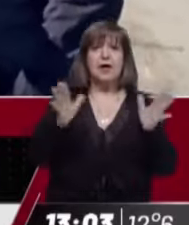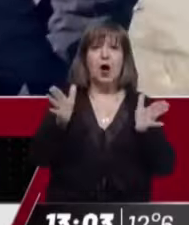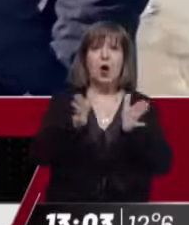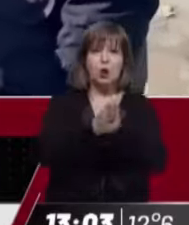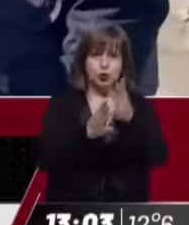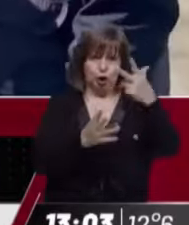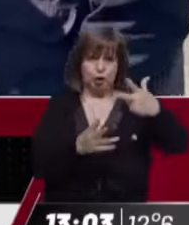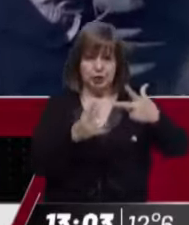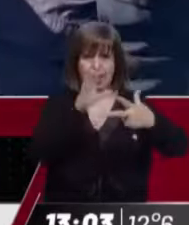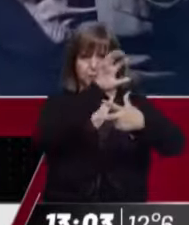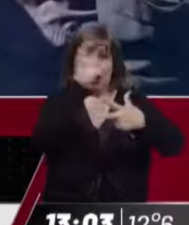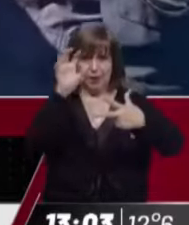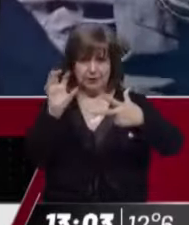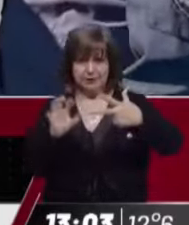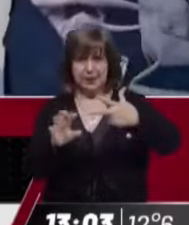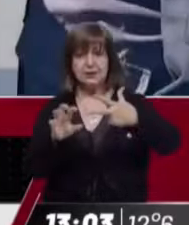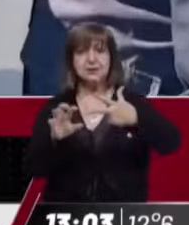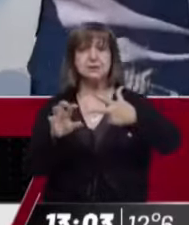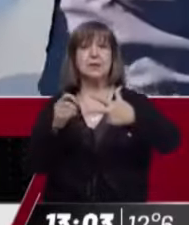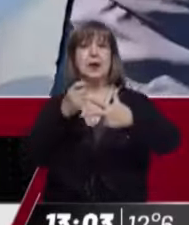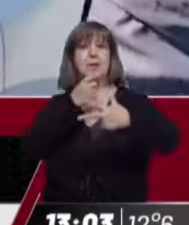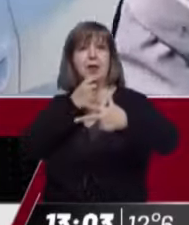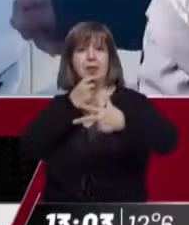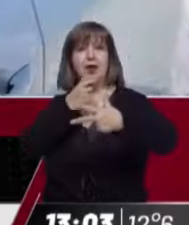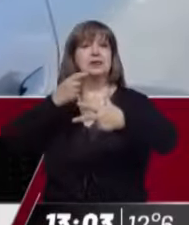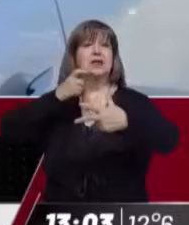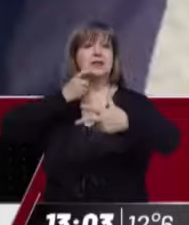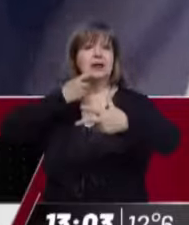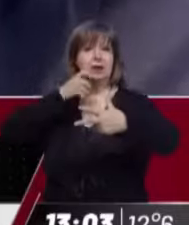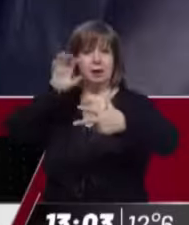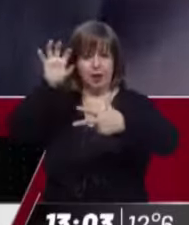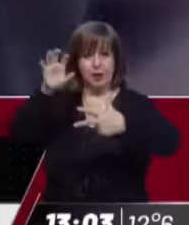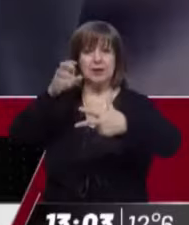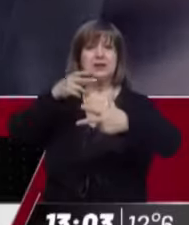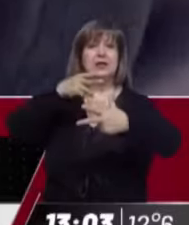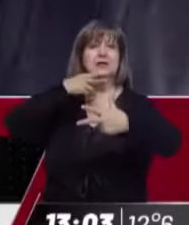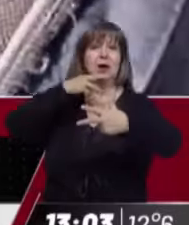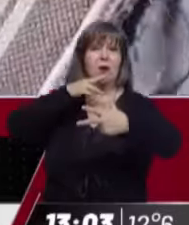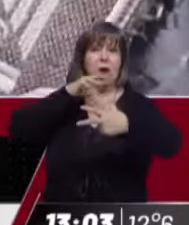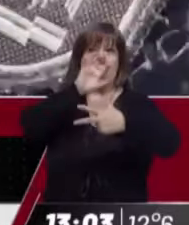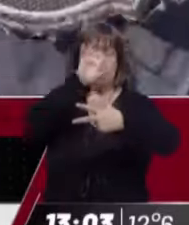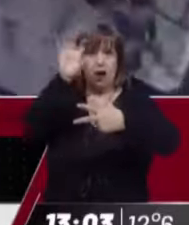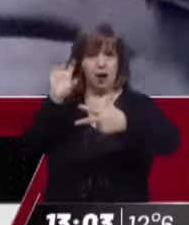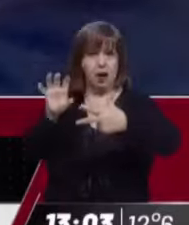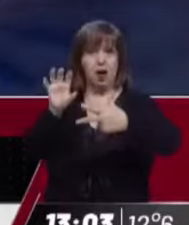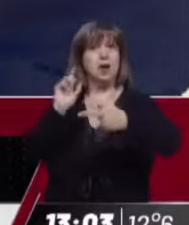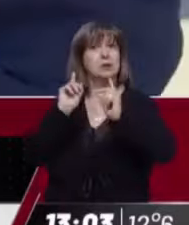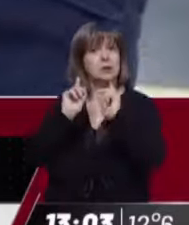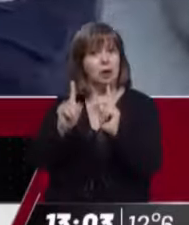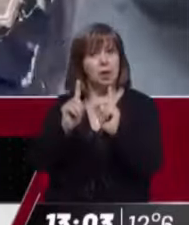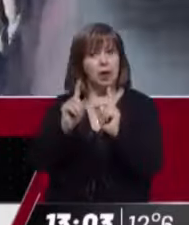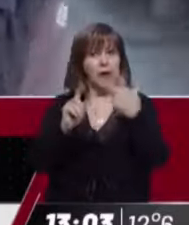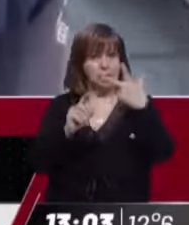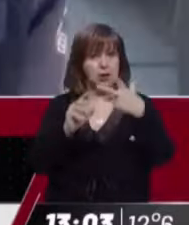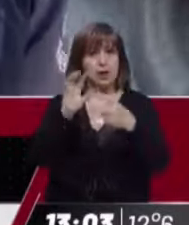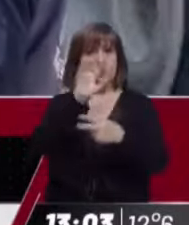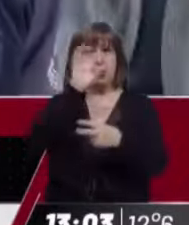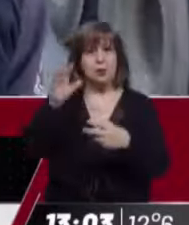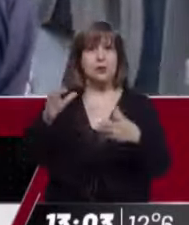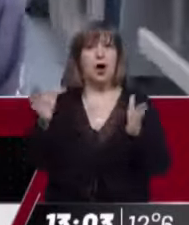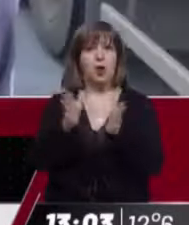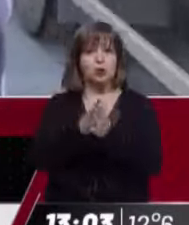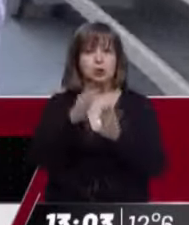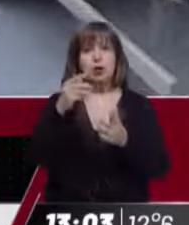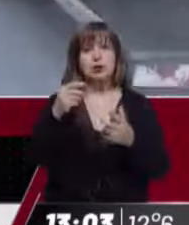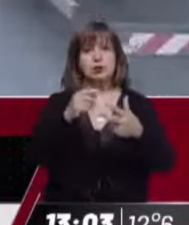conjuntos de la provincia de Mendoza con San Luis, y de la provincia de Mendoza con San Juan, y entre